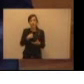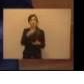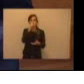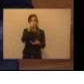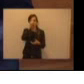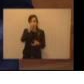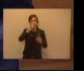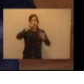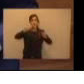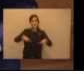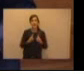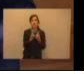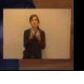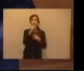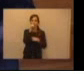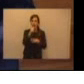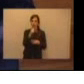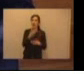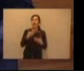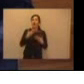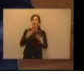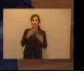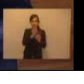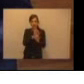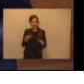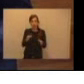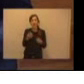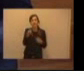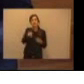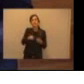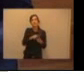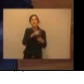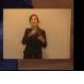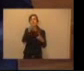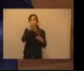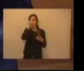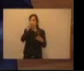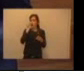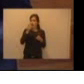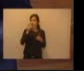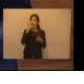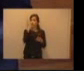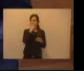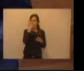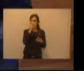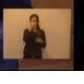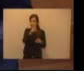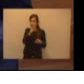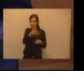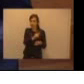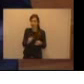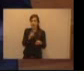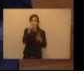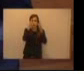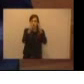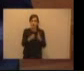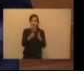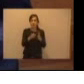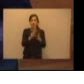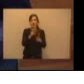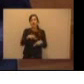pacto del agua, de acuerdo en que se han dado casos de corrupción, y usted analice la respuesta que se